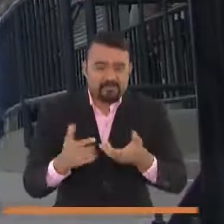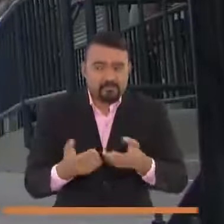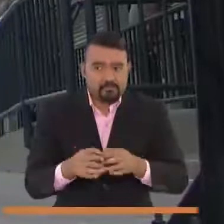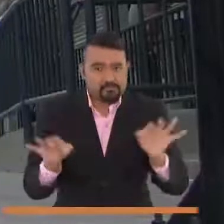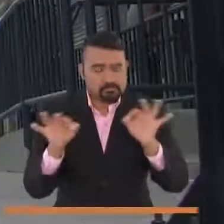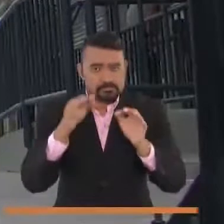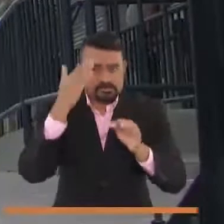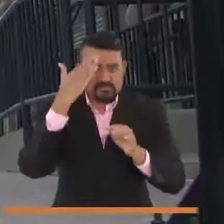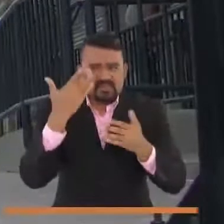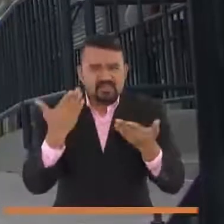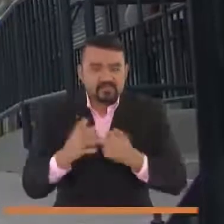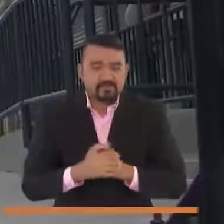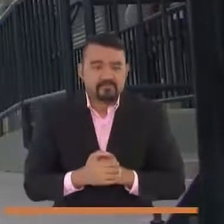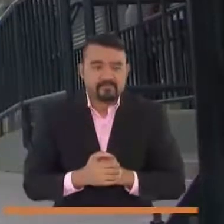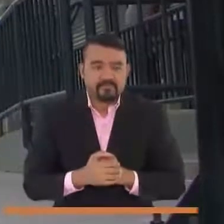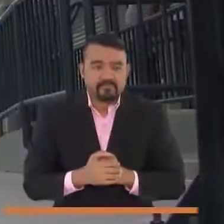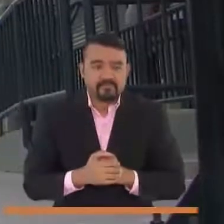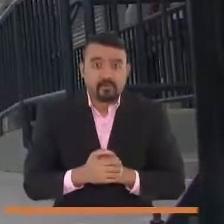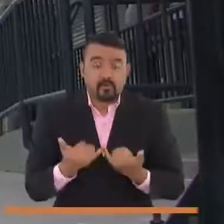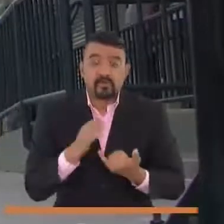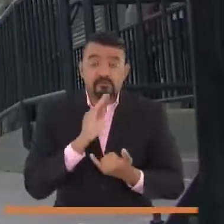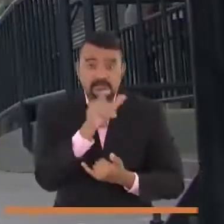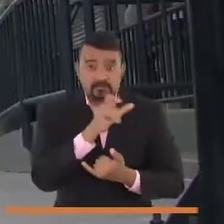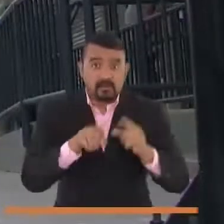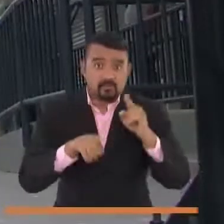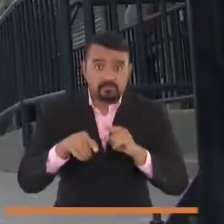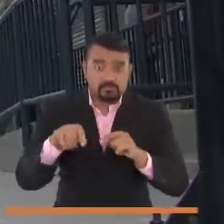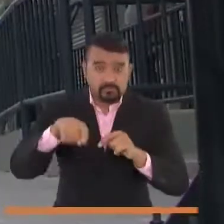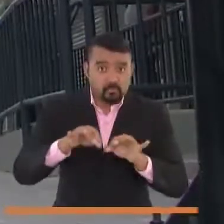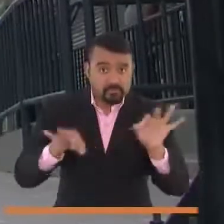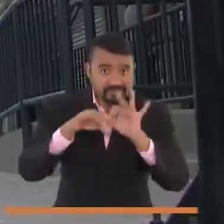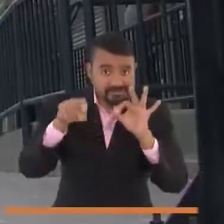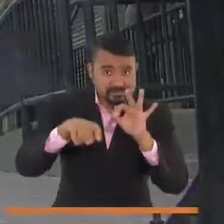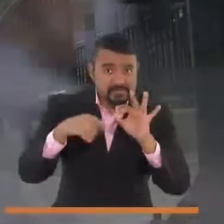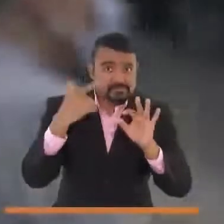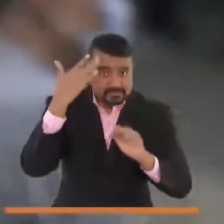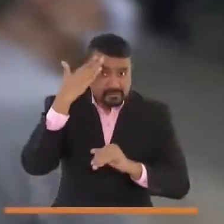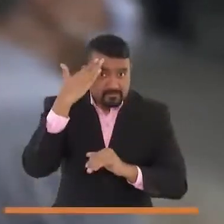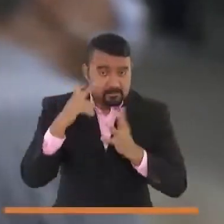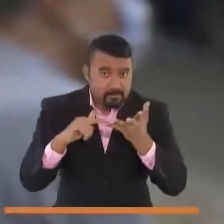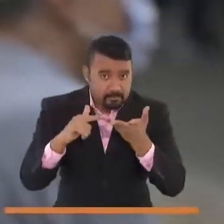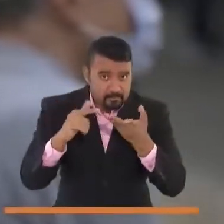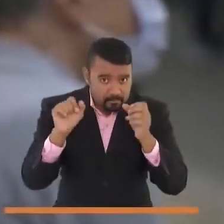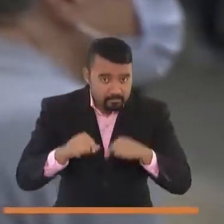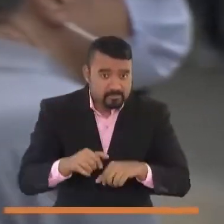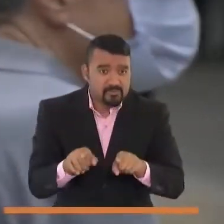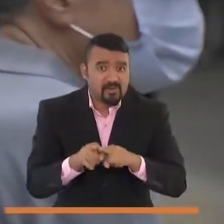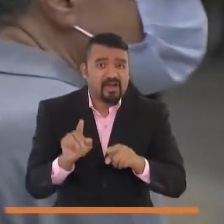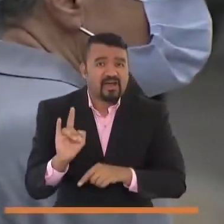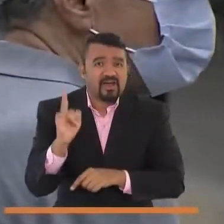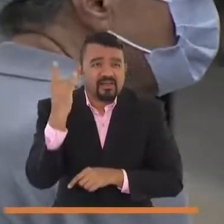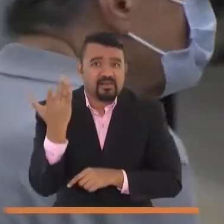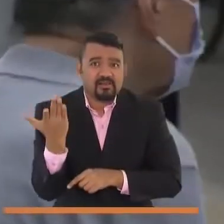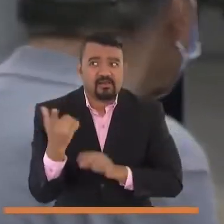me parece muy importante que la comunidad las escuche, porque lo que se hizo acá no es únicamente lo que vemos en la